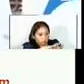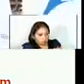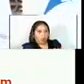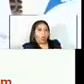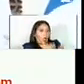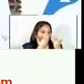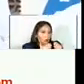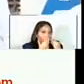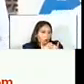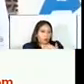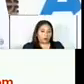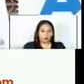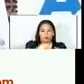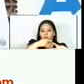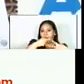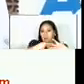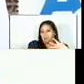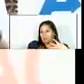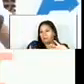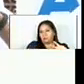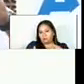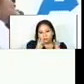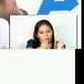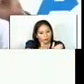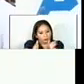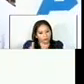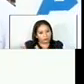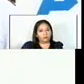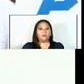funcionará en 4 áreas.